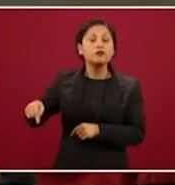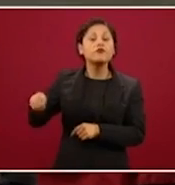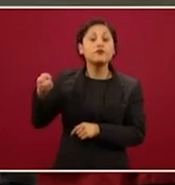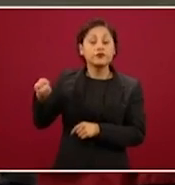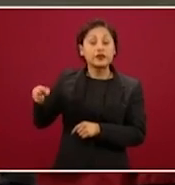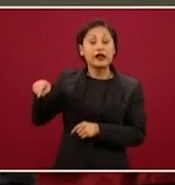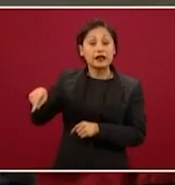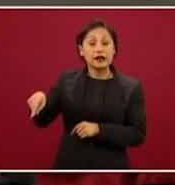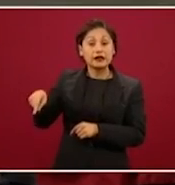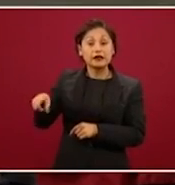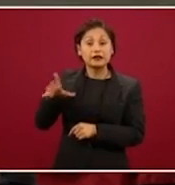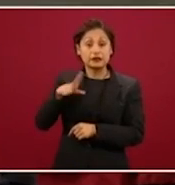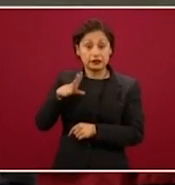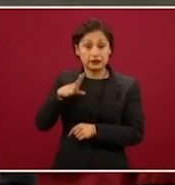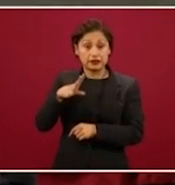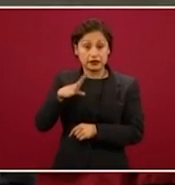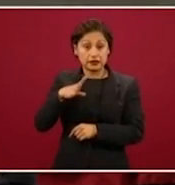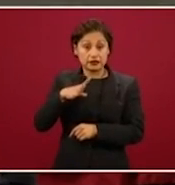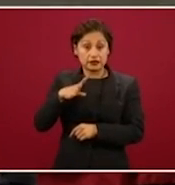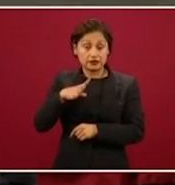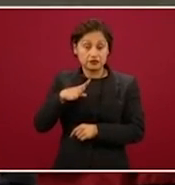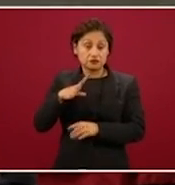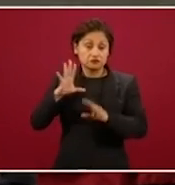consigna de